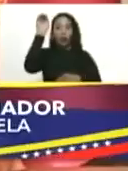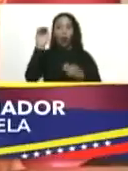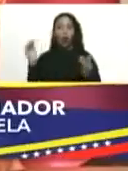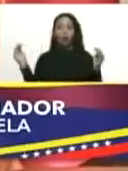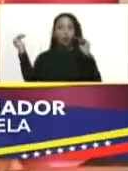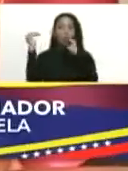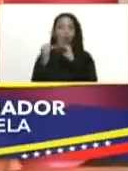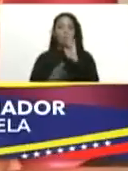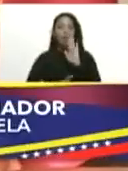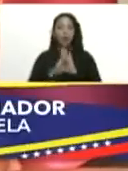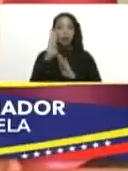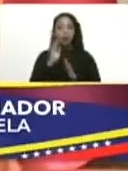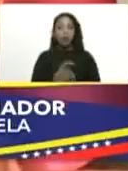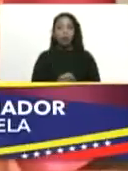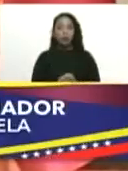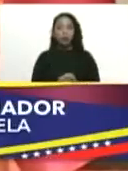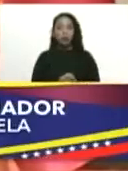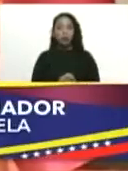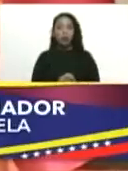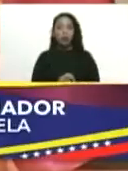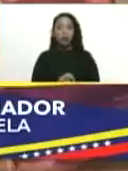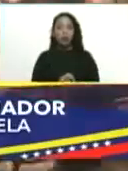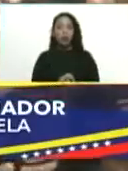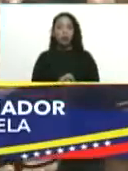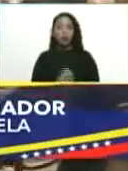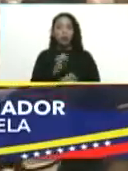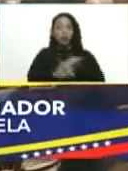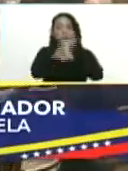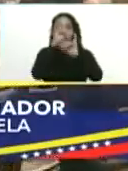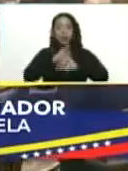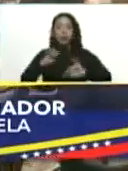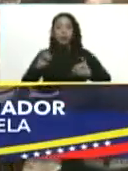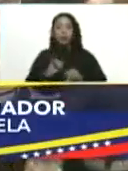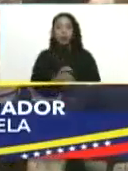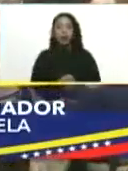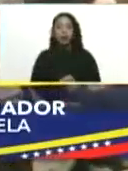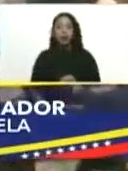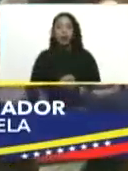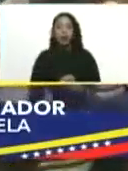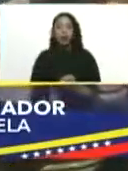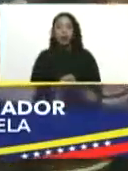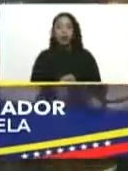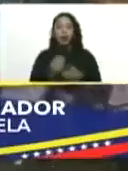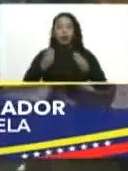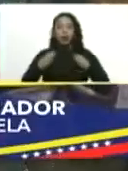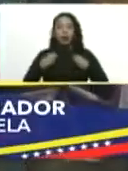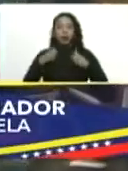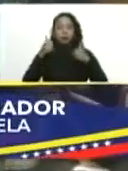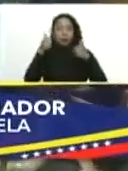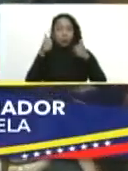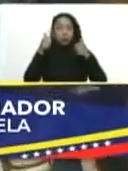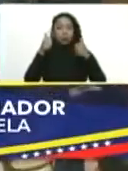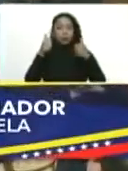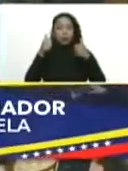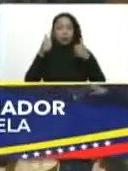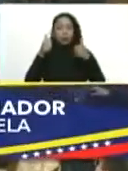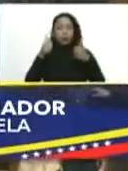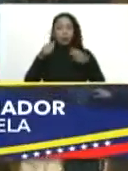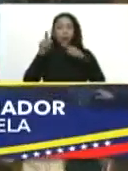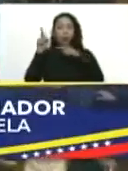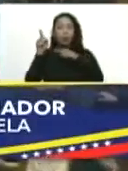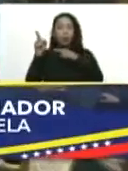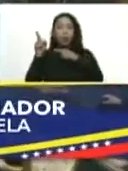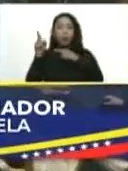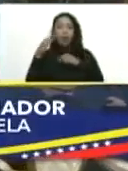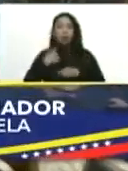del desarrollo, de la felicidad, del vivir viviendo. Ese es el destino de